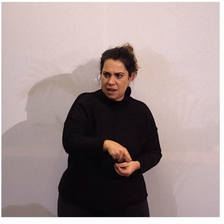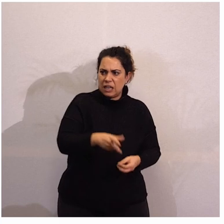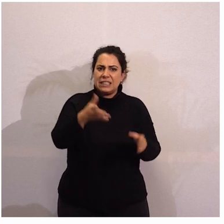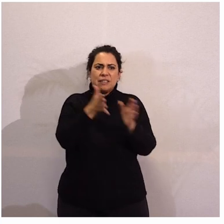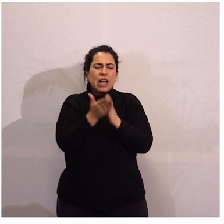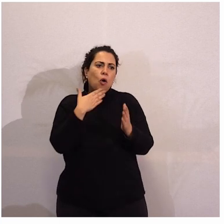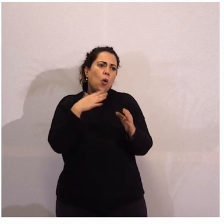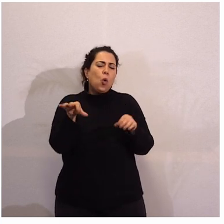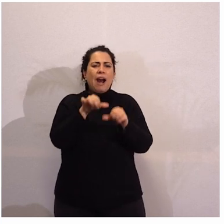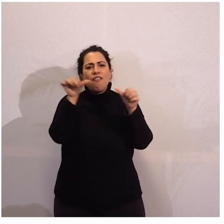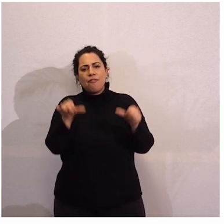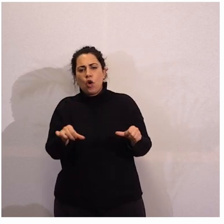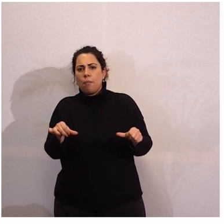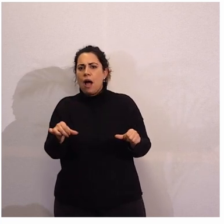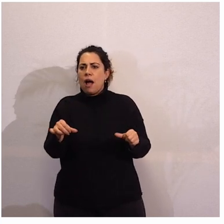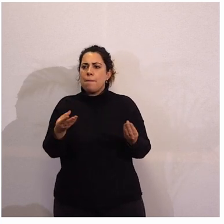forma,